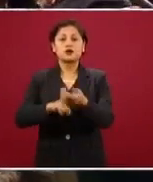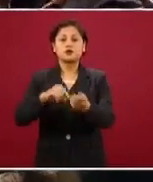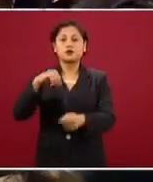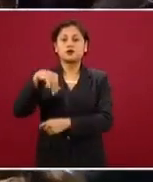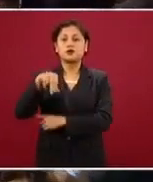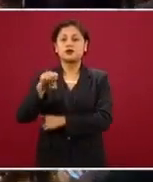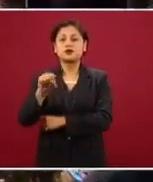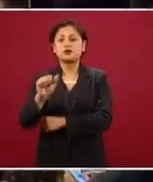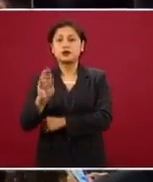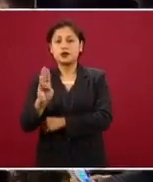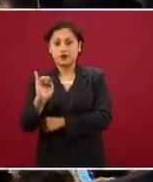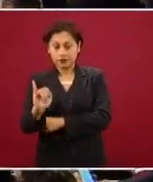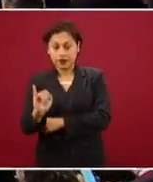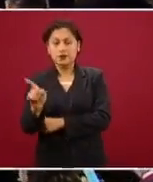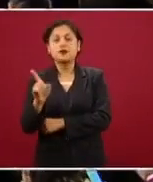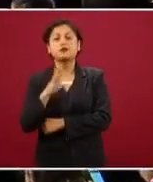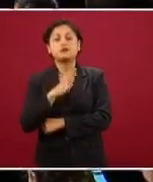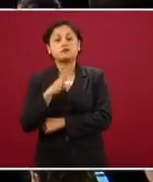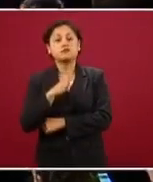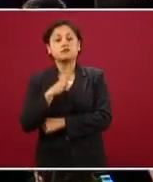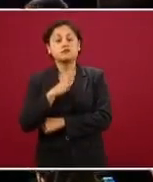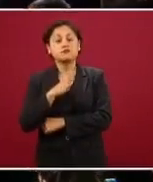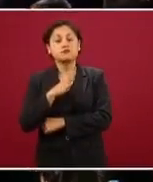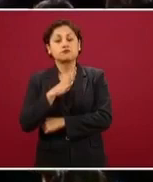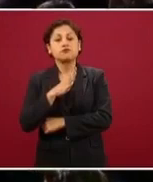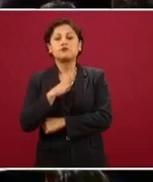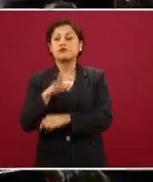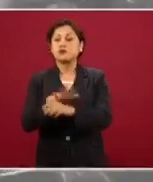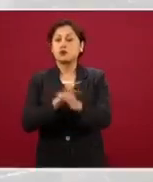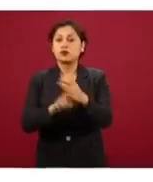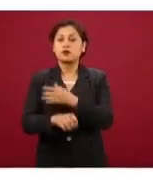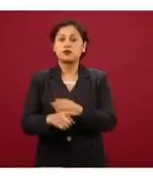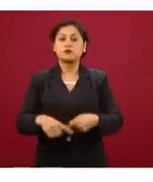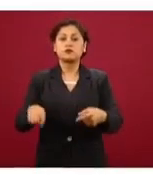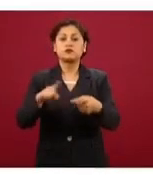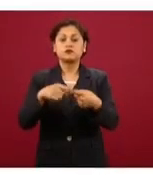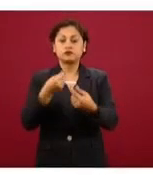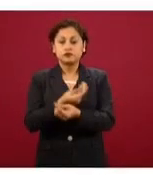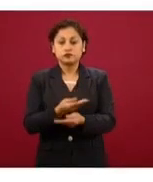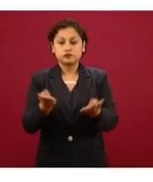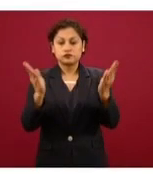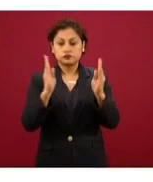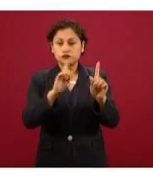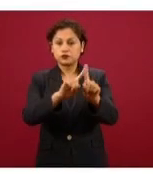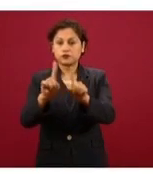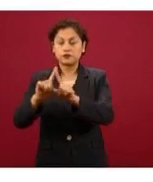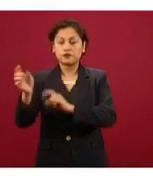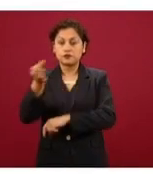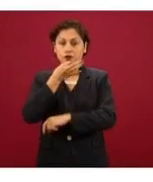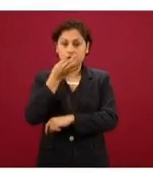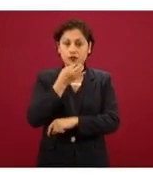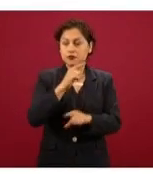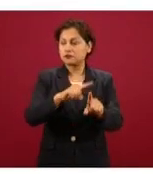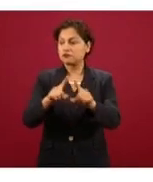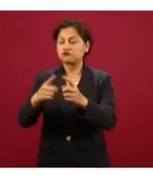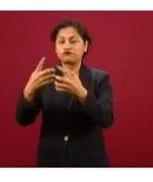Bienestar. El asegurar el abastecimiento de insumos para la salud, incluidos los medicamentos,